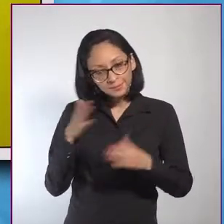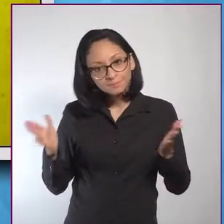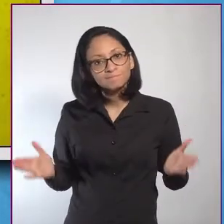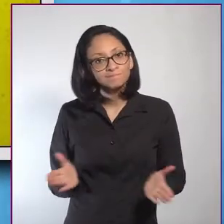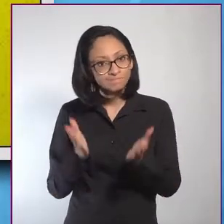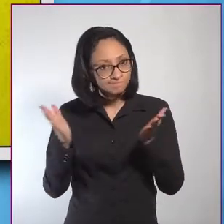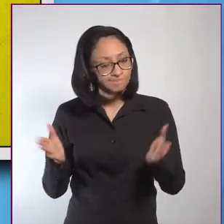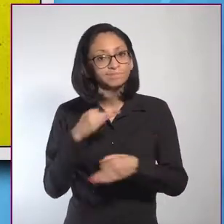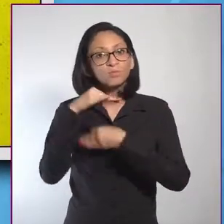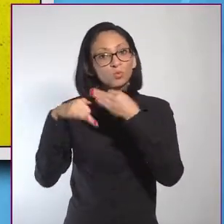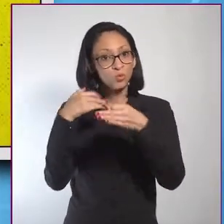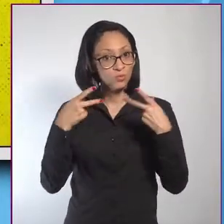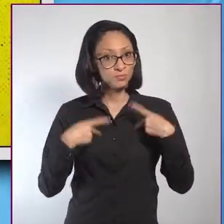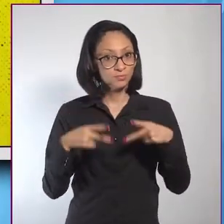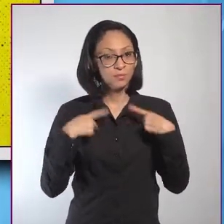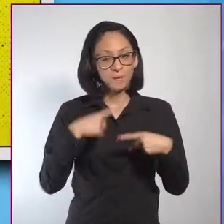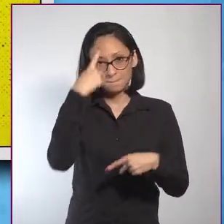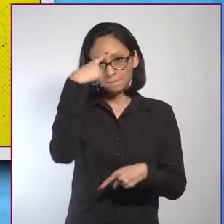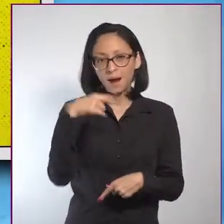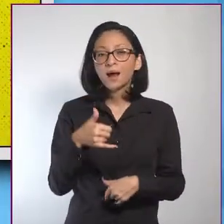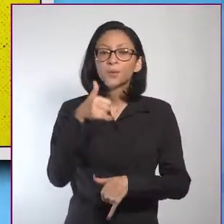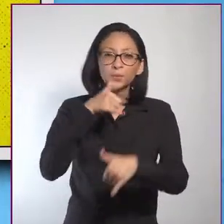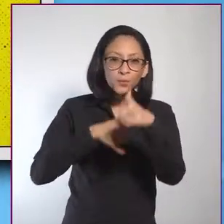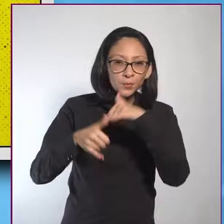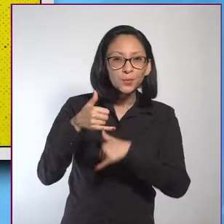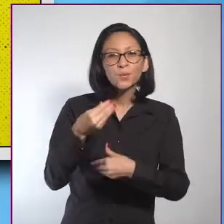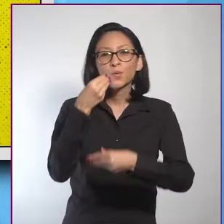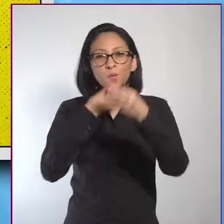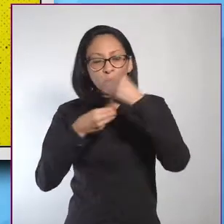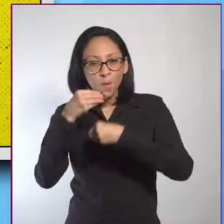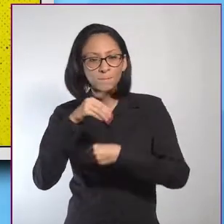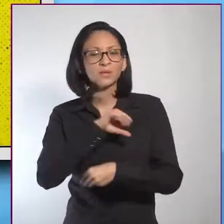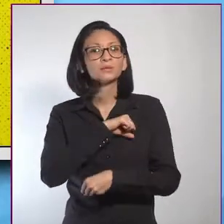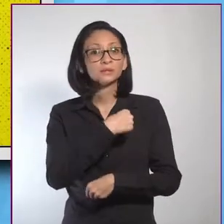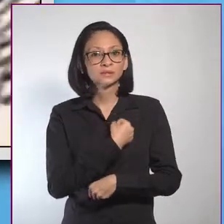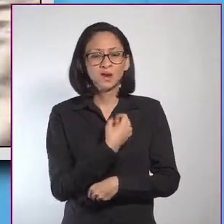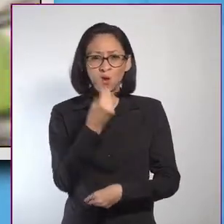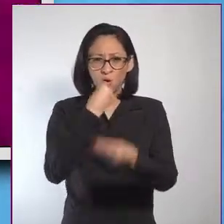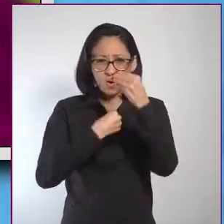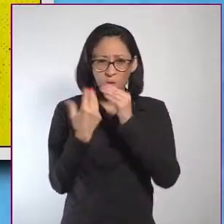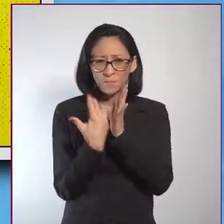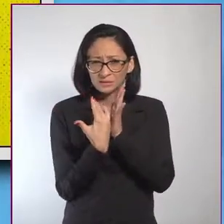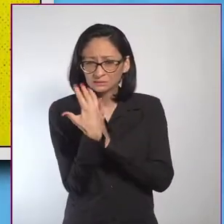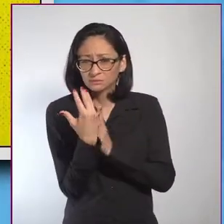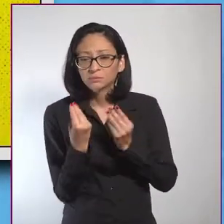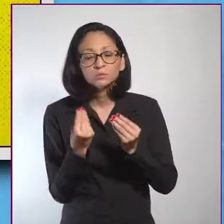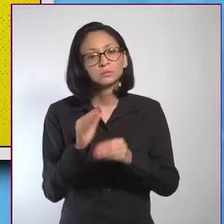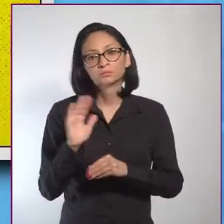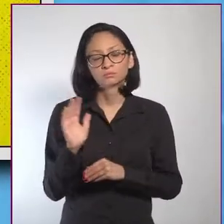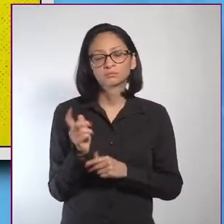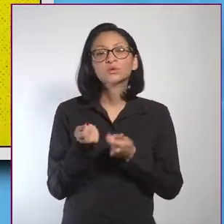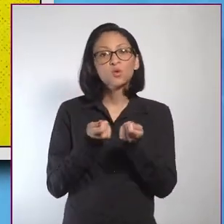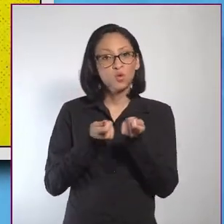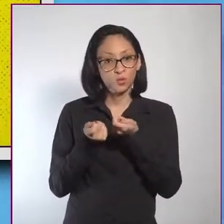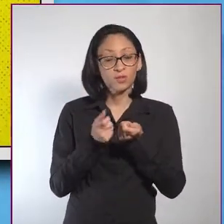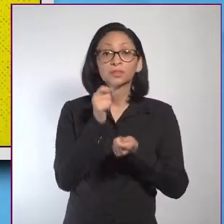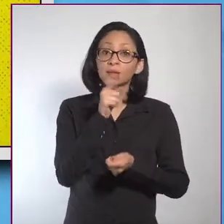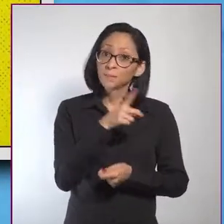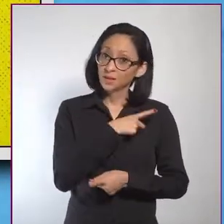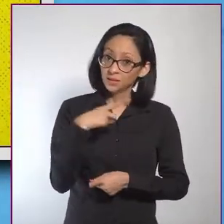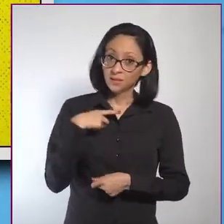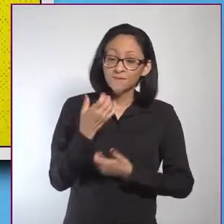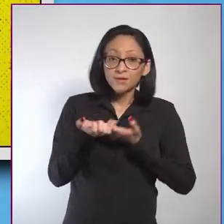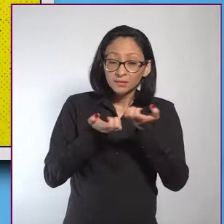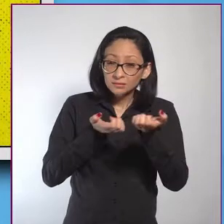personas a elegir bebidas y alimentos adecuados y a no comer en exceso, a mantenerse activas y